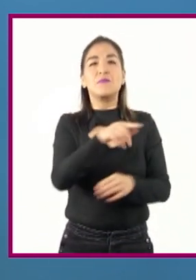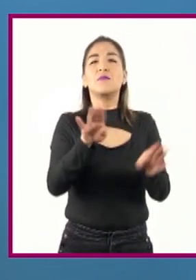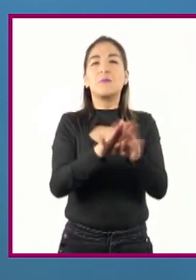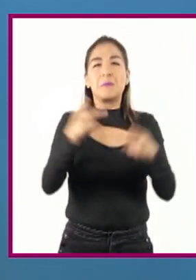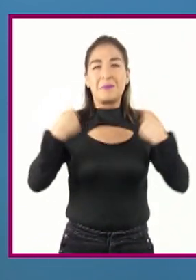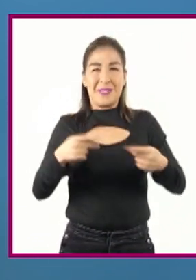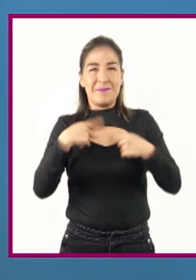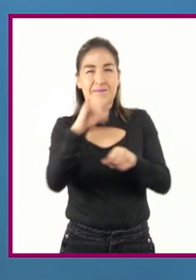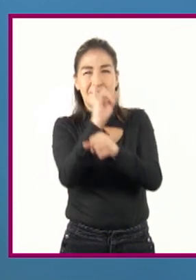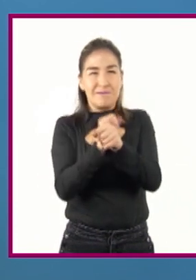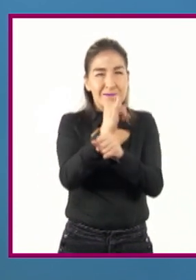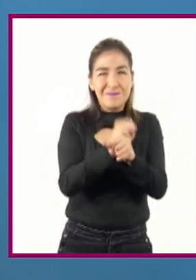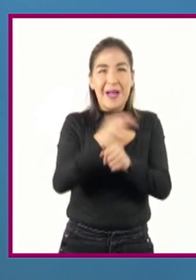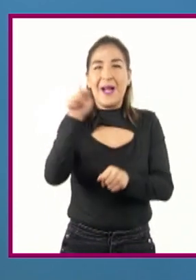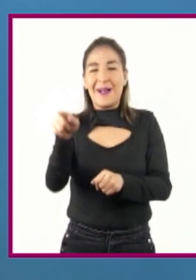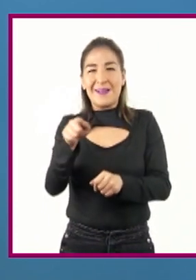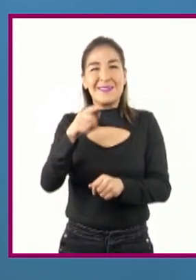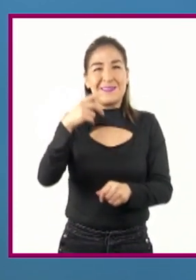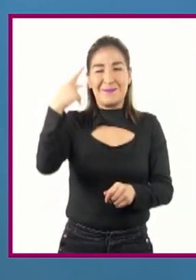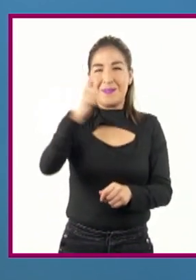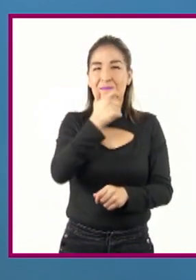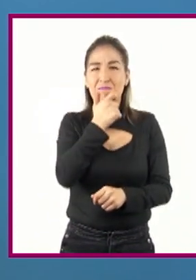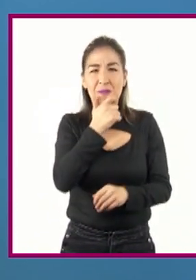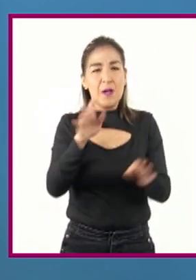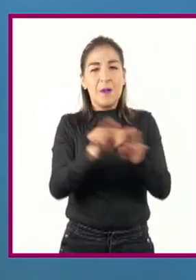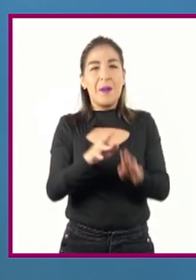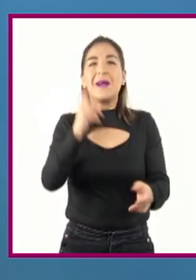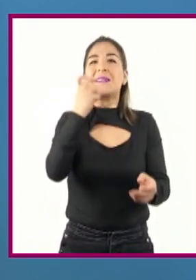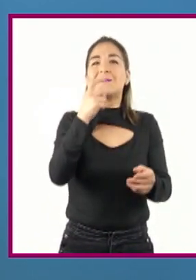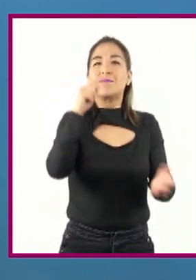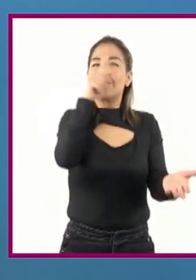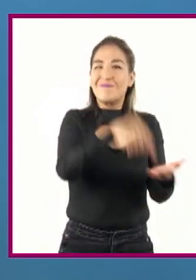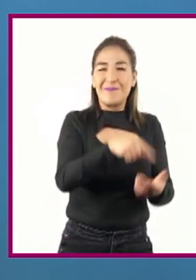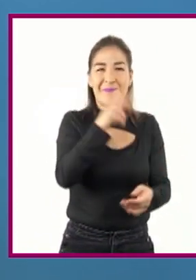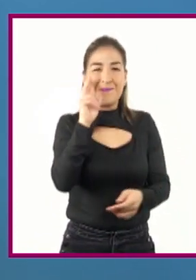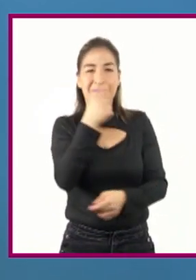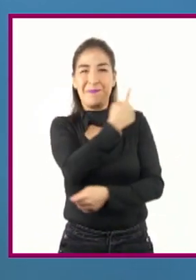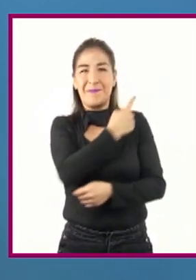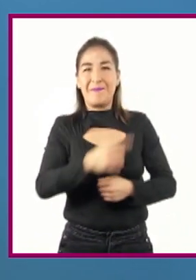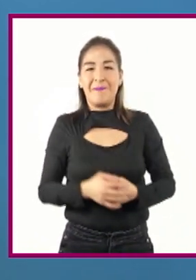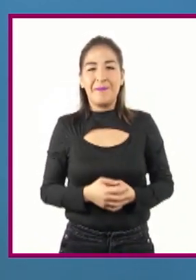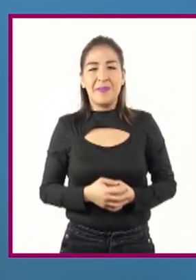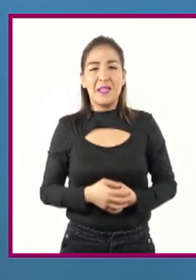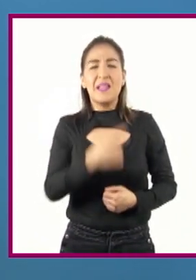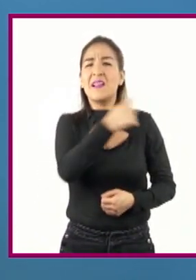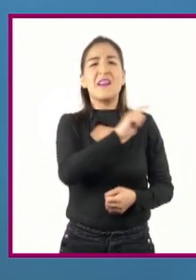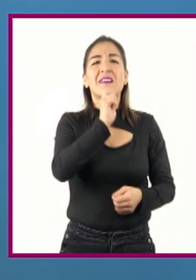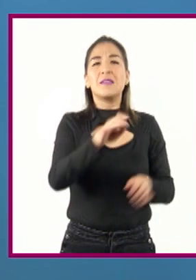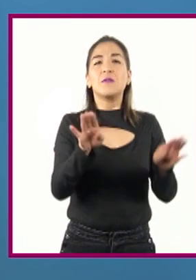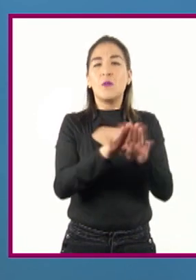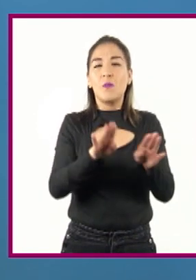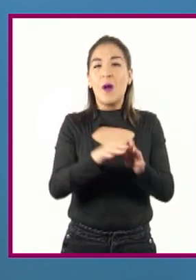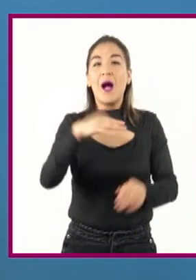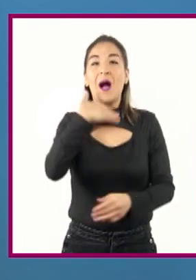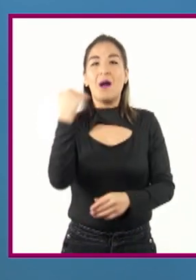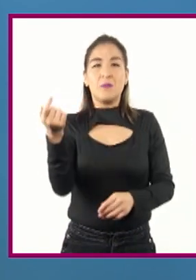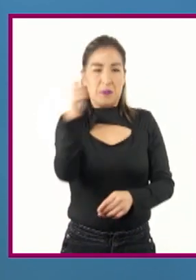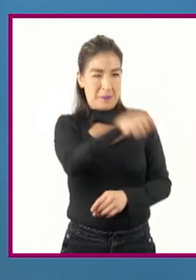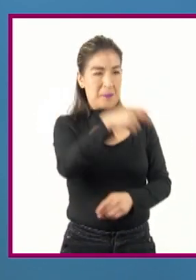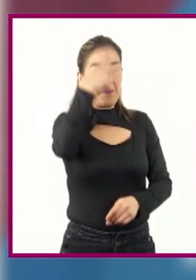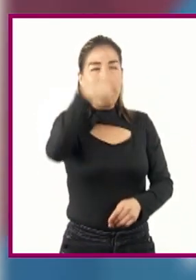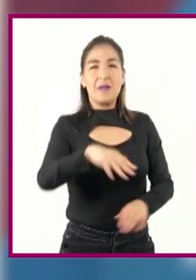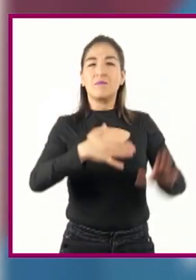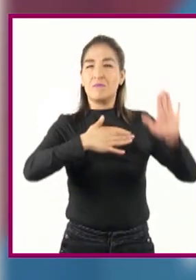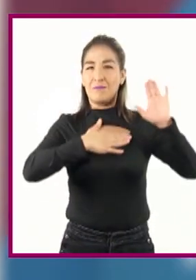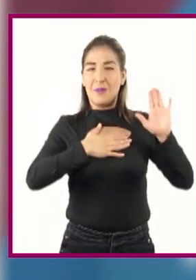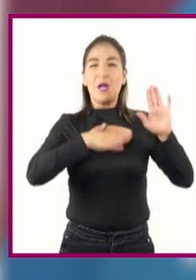espías ingleses interceptan el telegrama Zimmermann, en el cual Alemania prometía a México